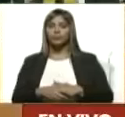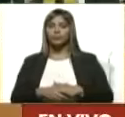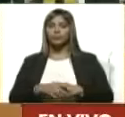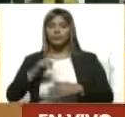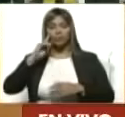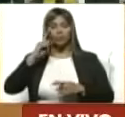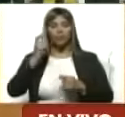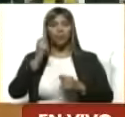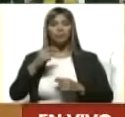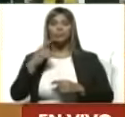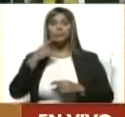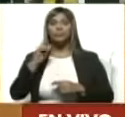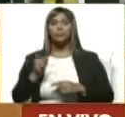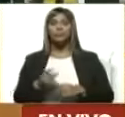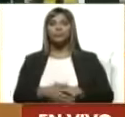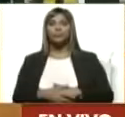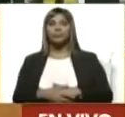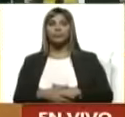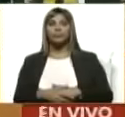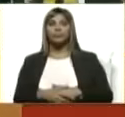Recuerden, y nosotros tenemos que estar